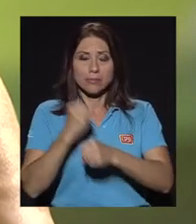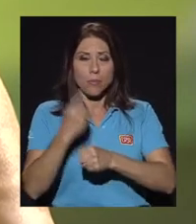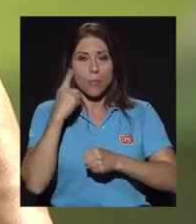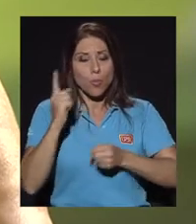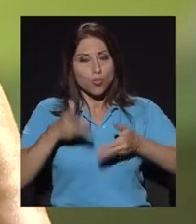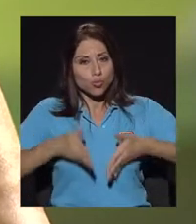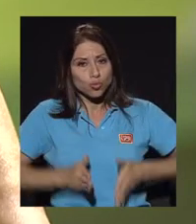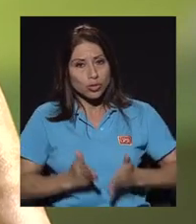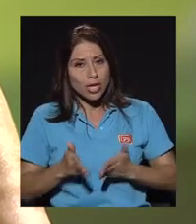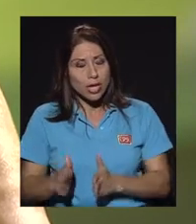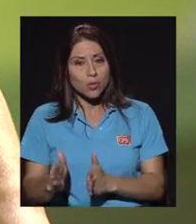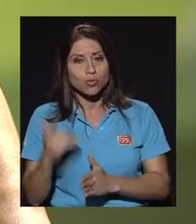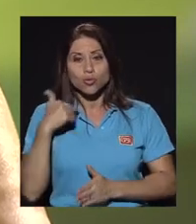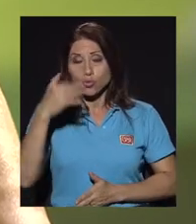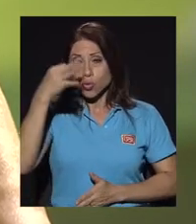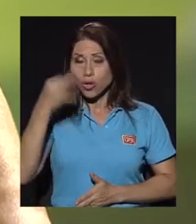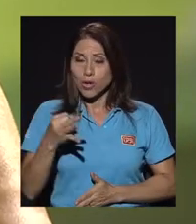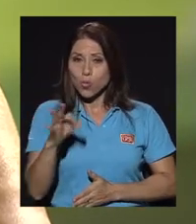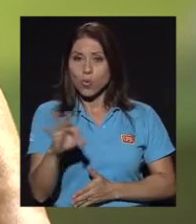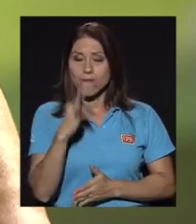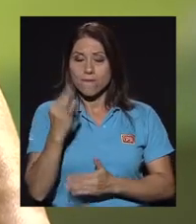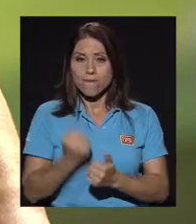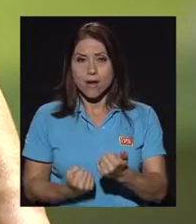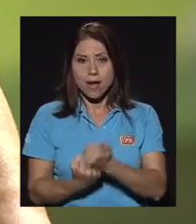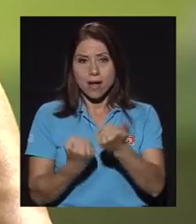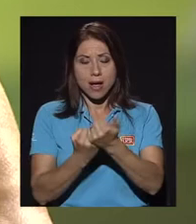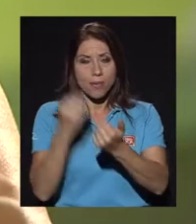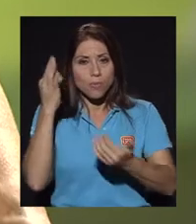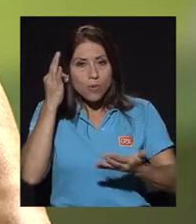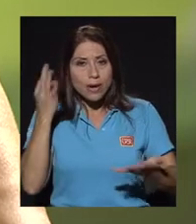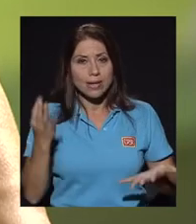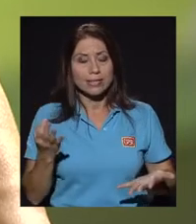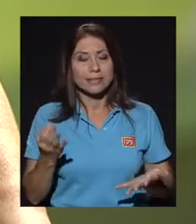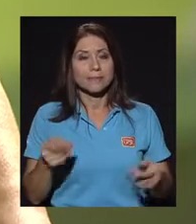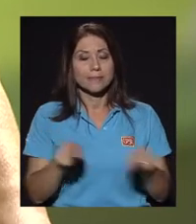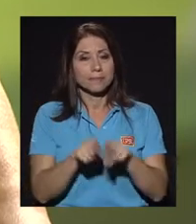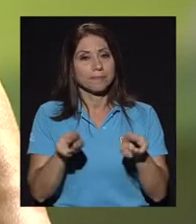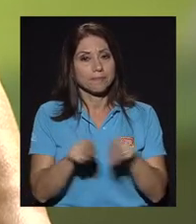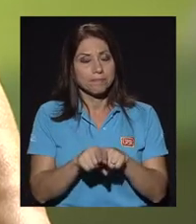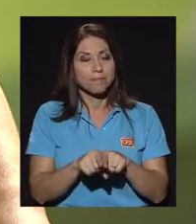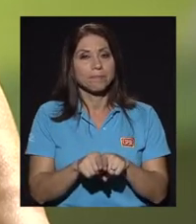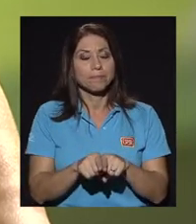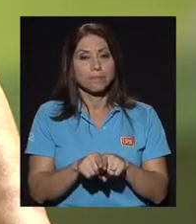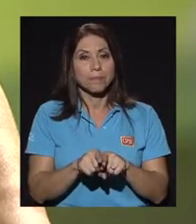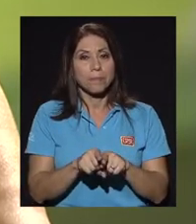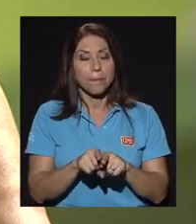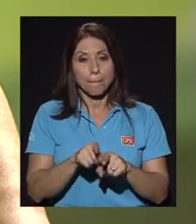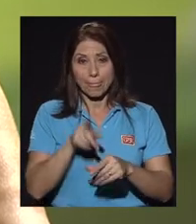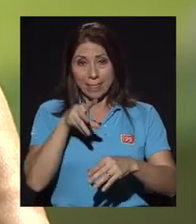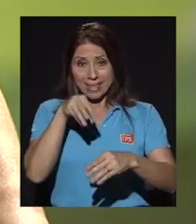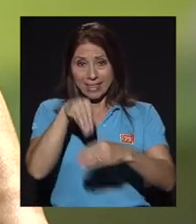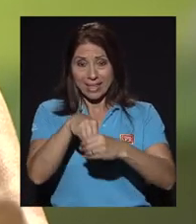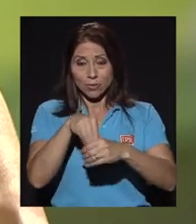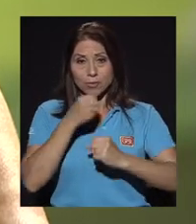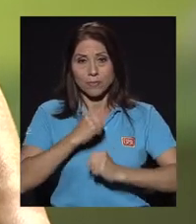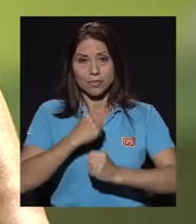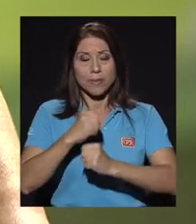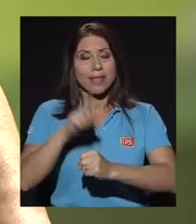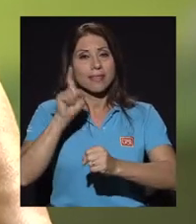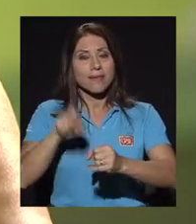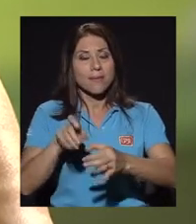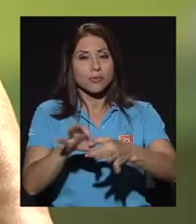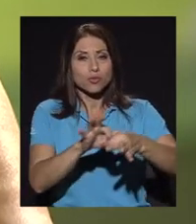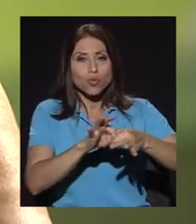creo que eso es una forma de apoyar a las mujeres. Después tenemos dentro de la municipalidad tenemos que